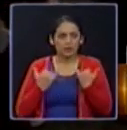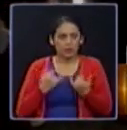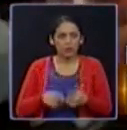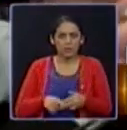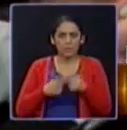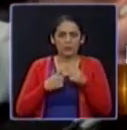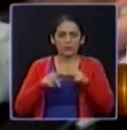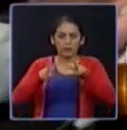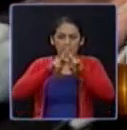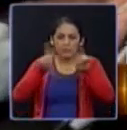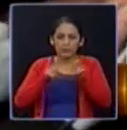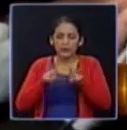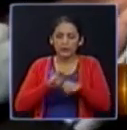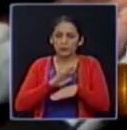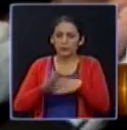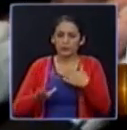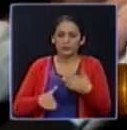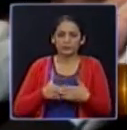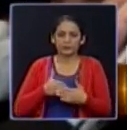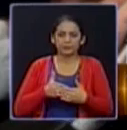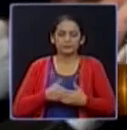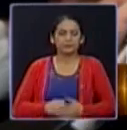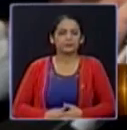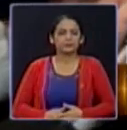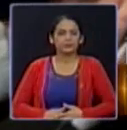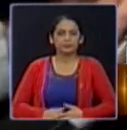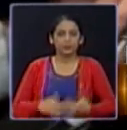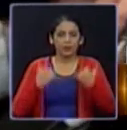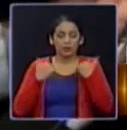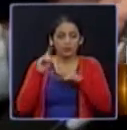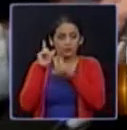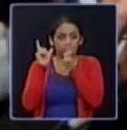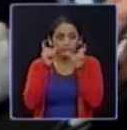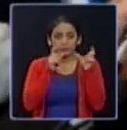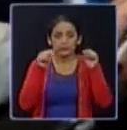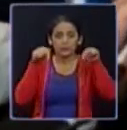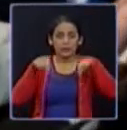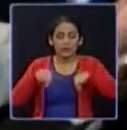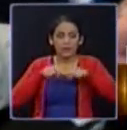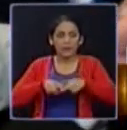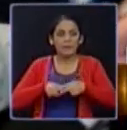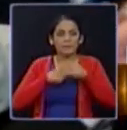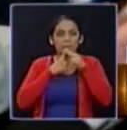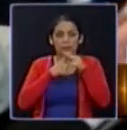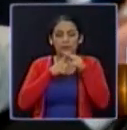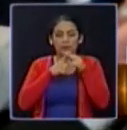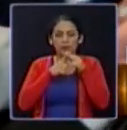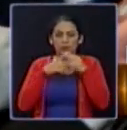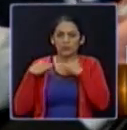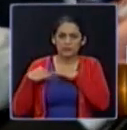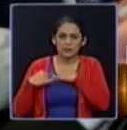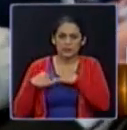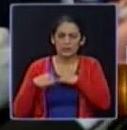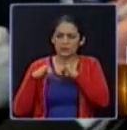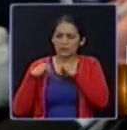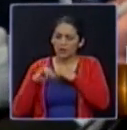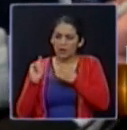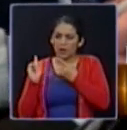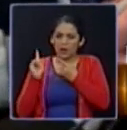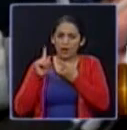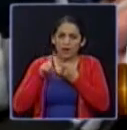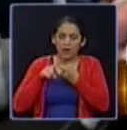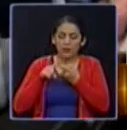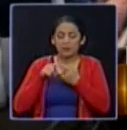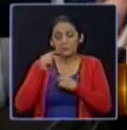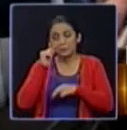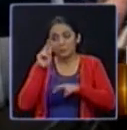activadas. Esperamos que la actividad fiscal de investigación concluya con la identificación del